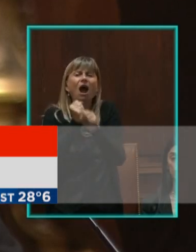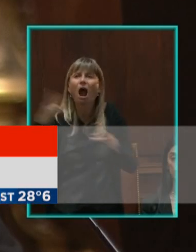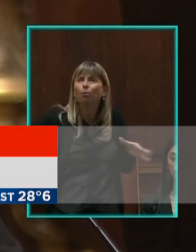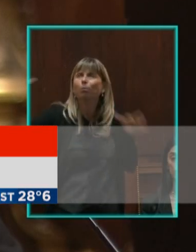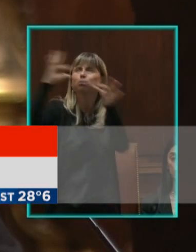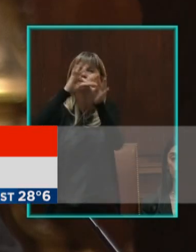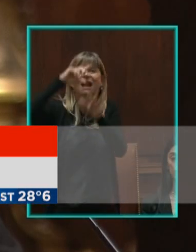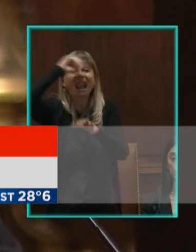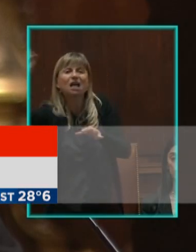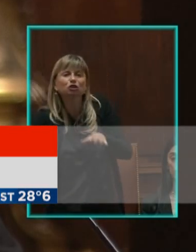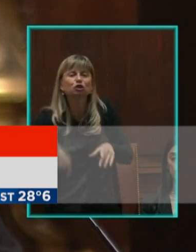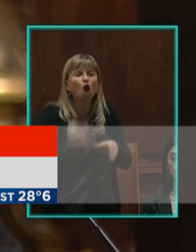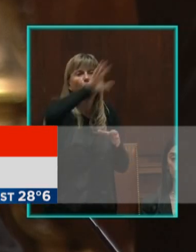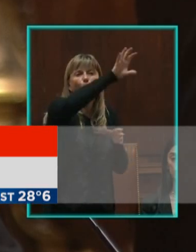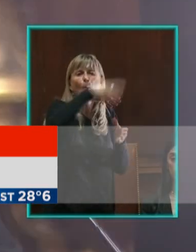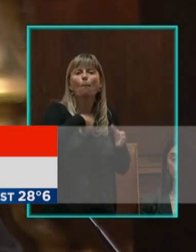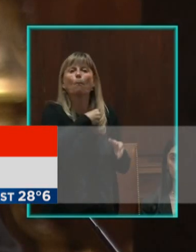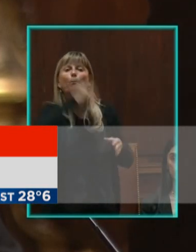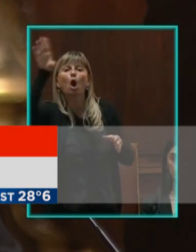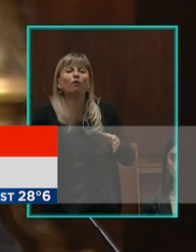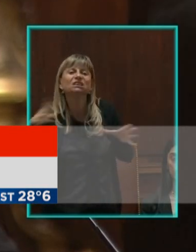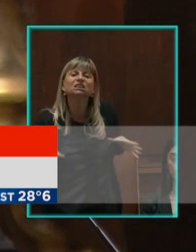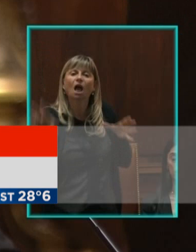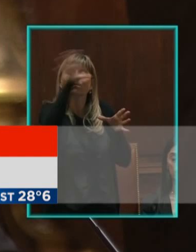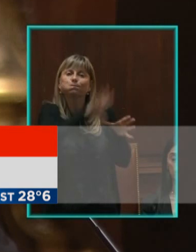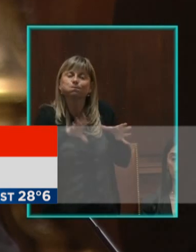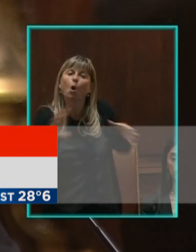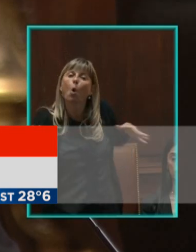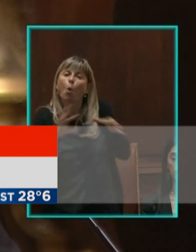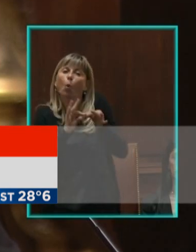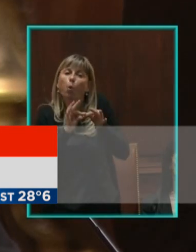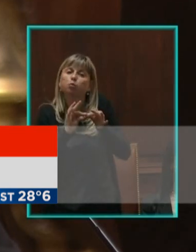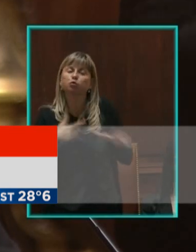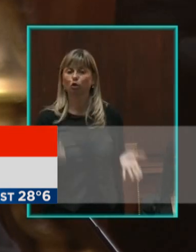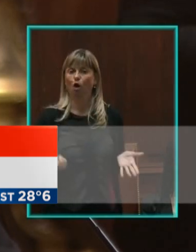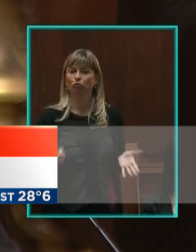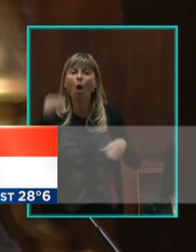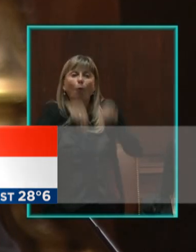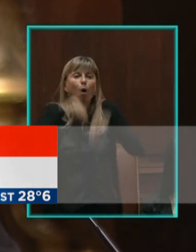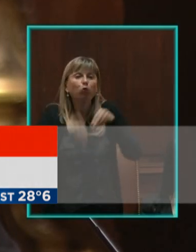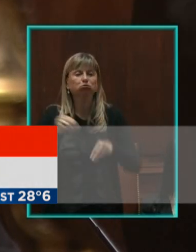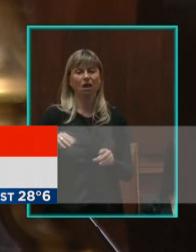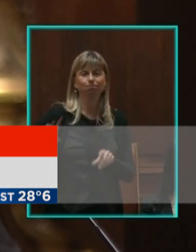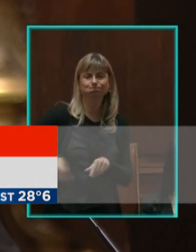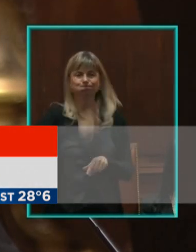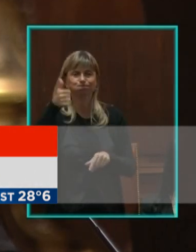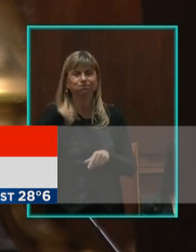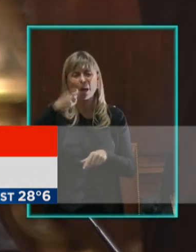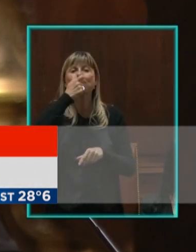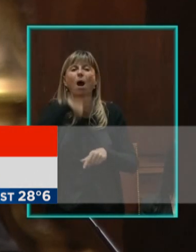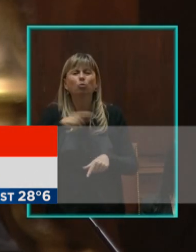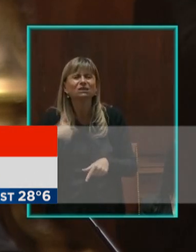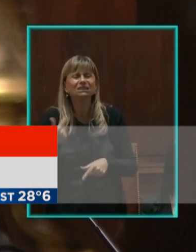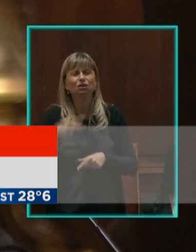con la Provincia de Buenos Aires. Que los argentinos nos hayan elegido a Mauricio, a María Eugenia y a mí para ocupar estos lugares es una